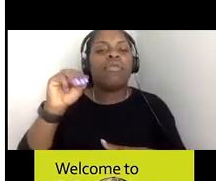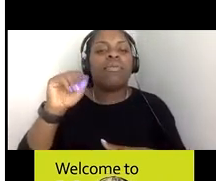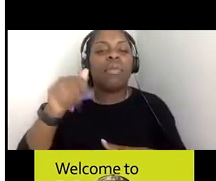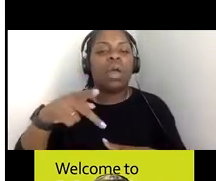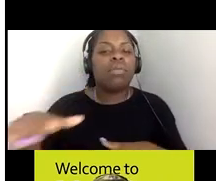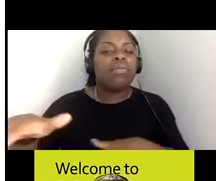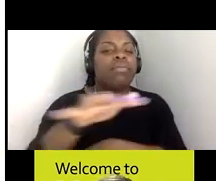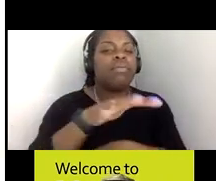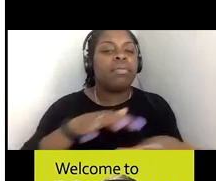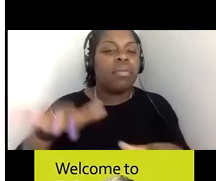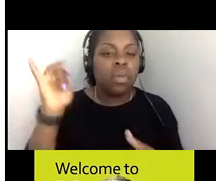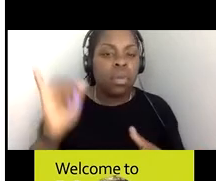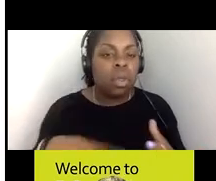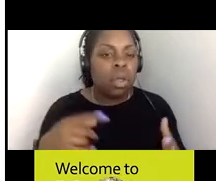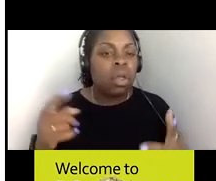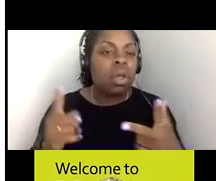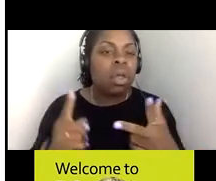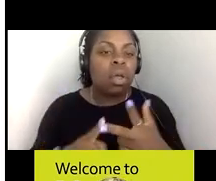que es